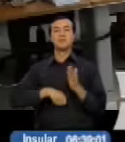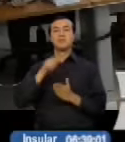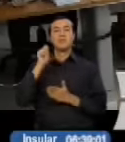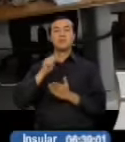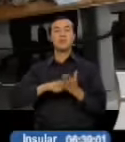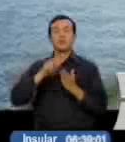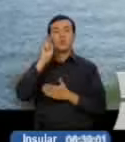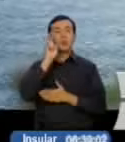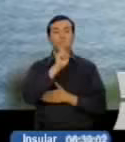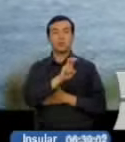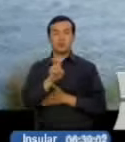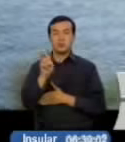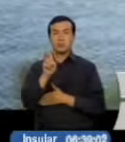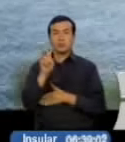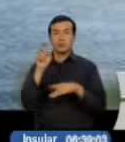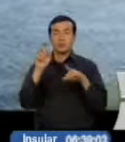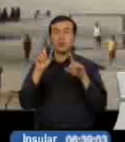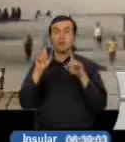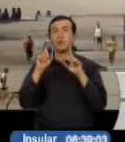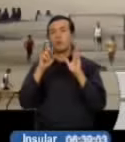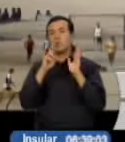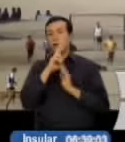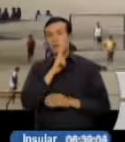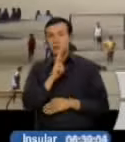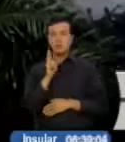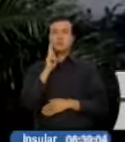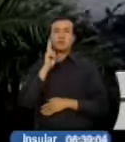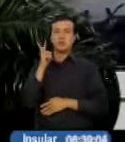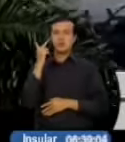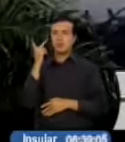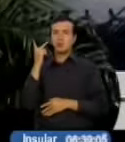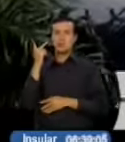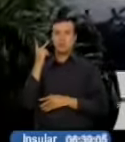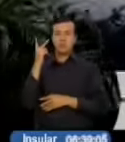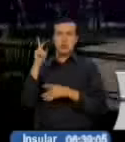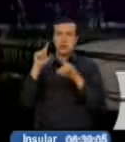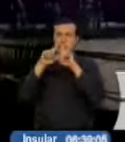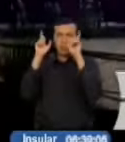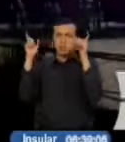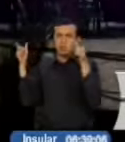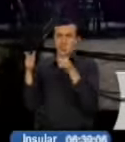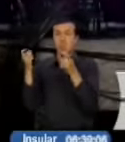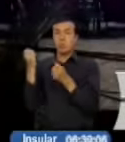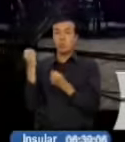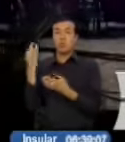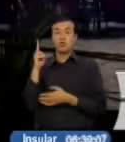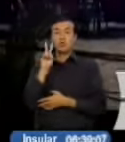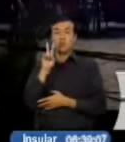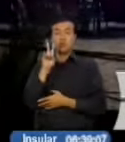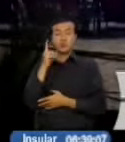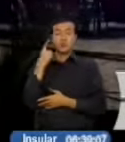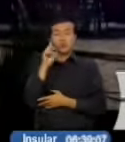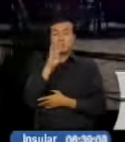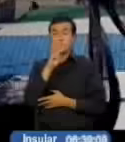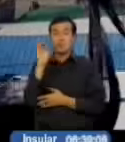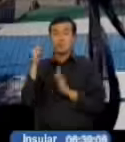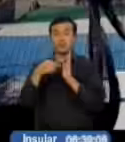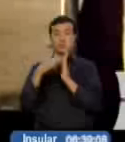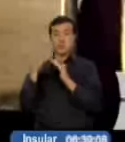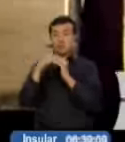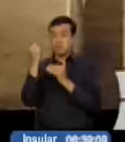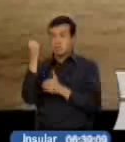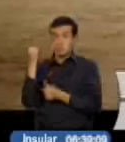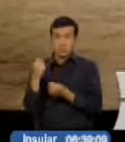sector turístico, cuando la compañía Restaurantes Lounge Casa Rosada S.A. destine más de $2.400.000 en